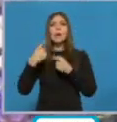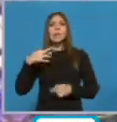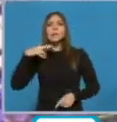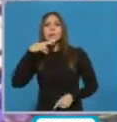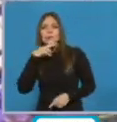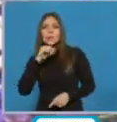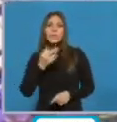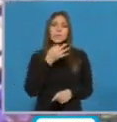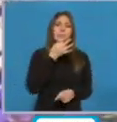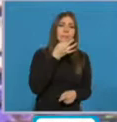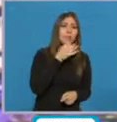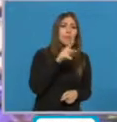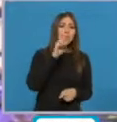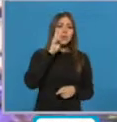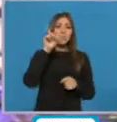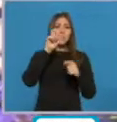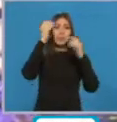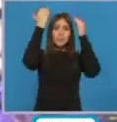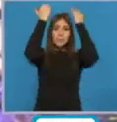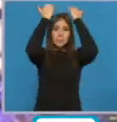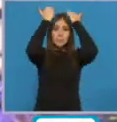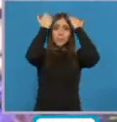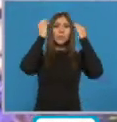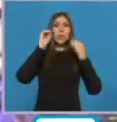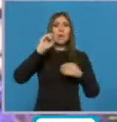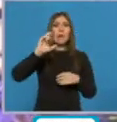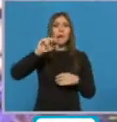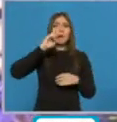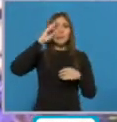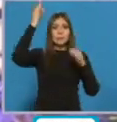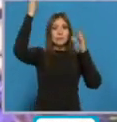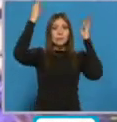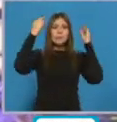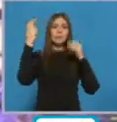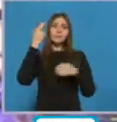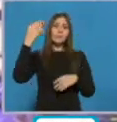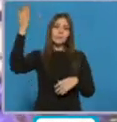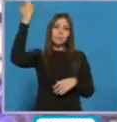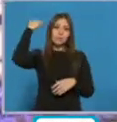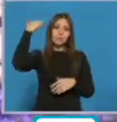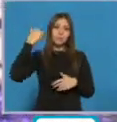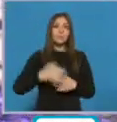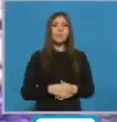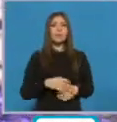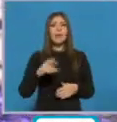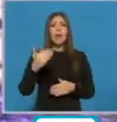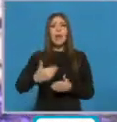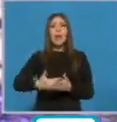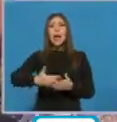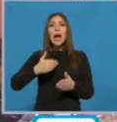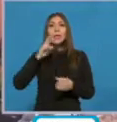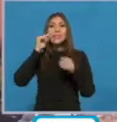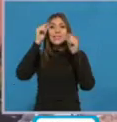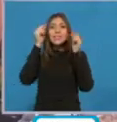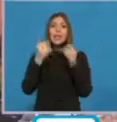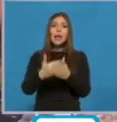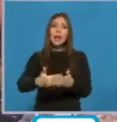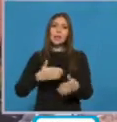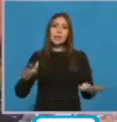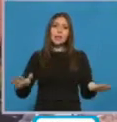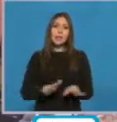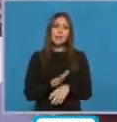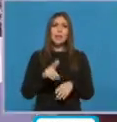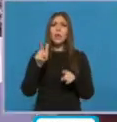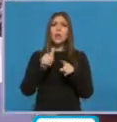Entonces, ya cuando veamos que tenemos un poquito de raíz o que la cana ya se nos está asomando, es momento de cambiarlo. Antes que pase eso, hay que cambiarlo, pero el color no